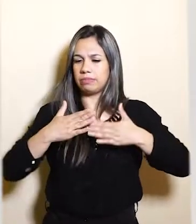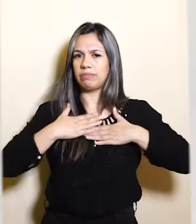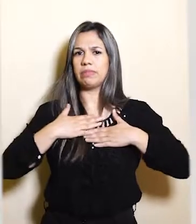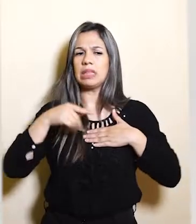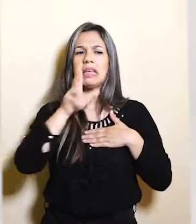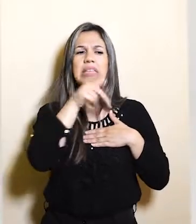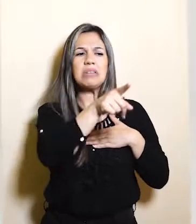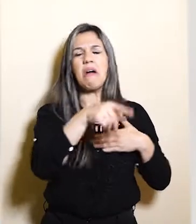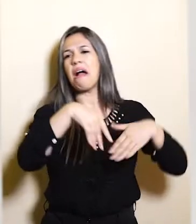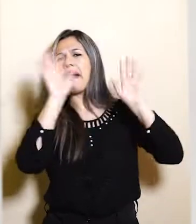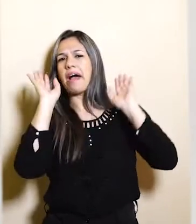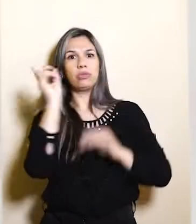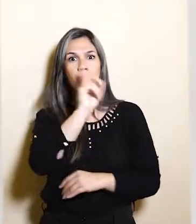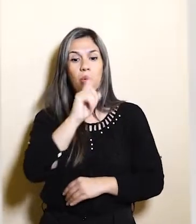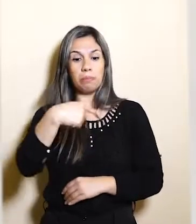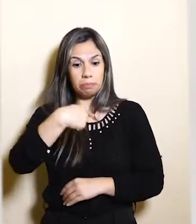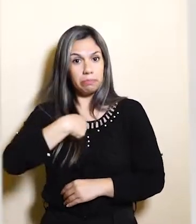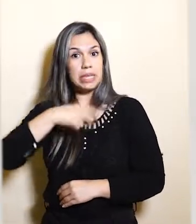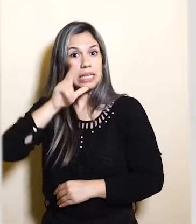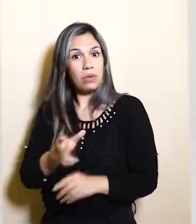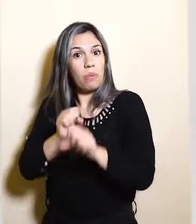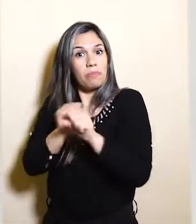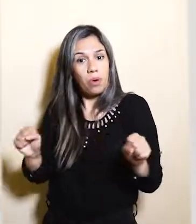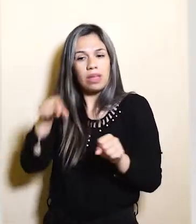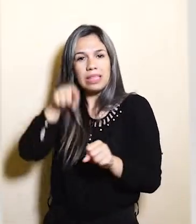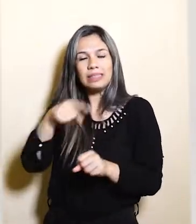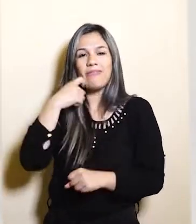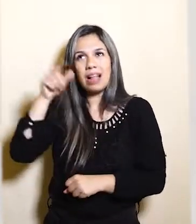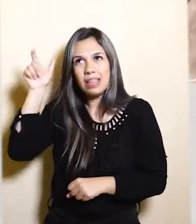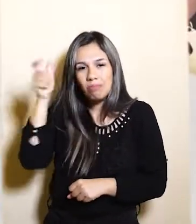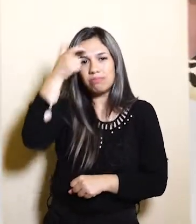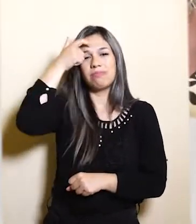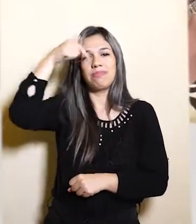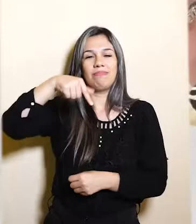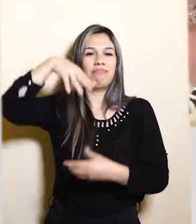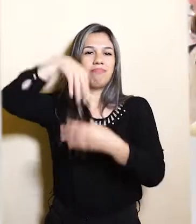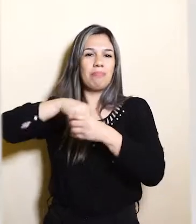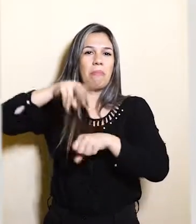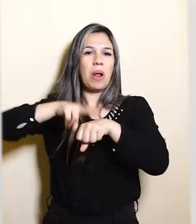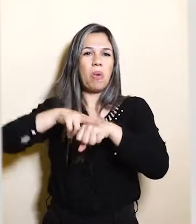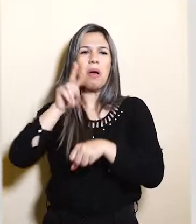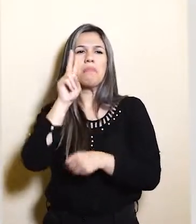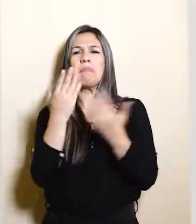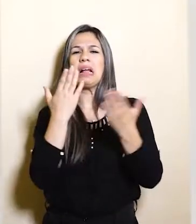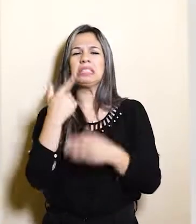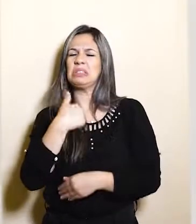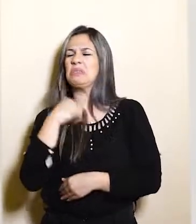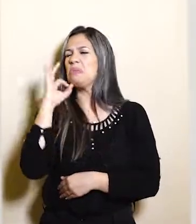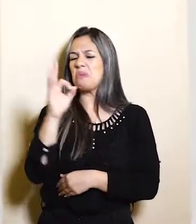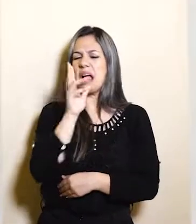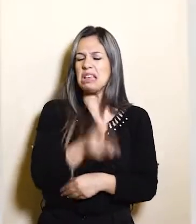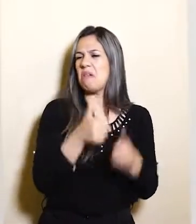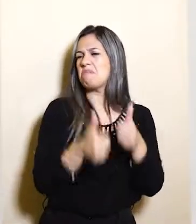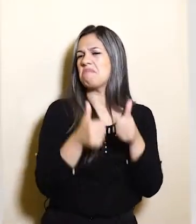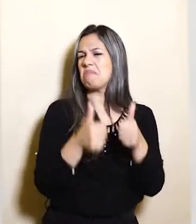debate que se tiene que dar necesariamente en la sociedad paraguaya, porque si no es como que los vemos lejanos, y al traerlos a